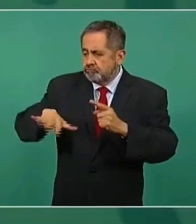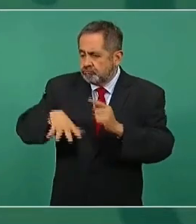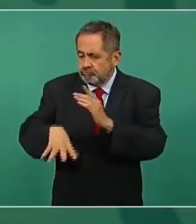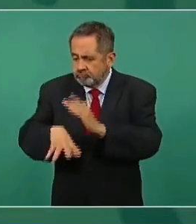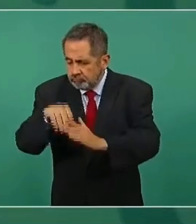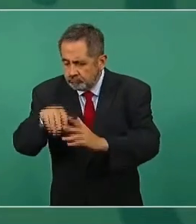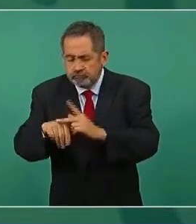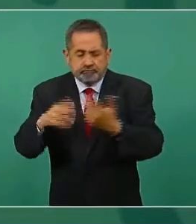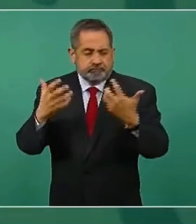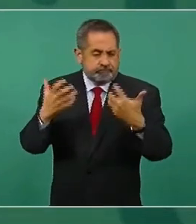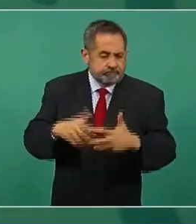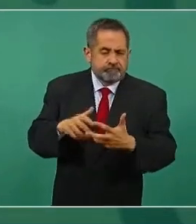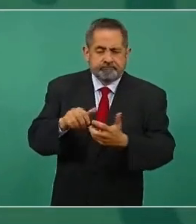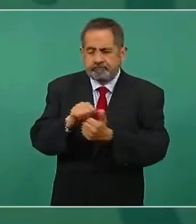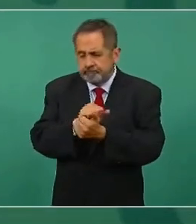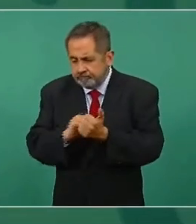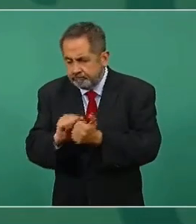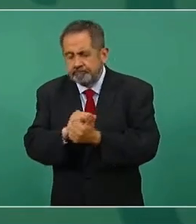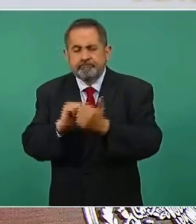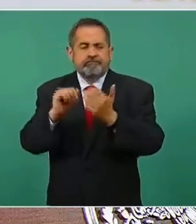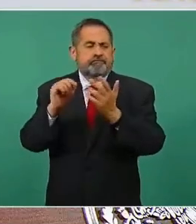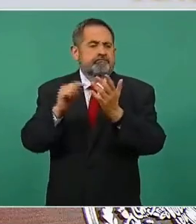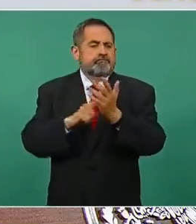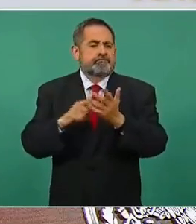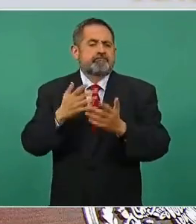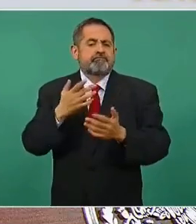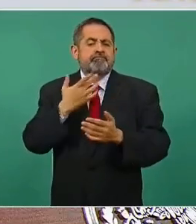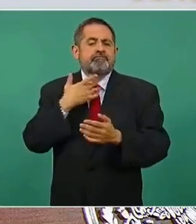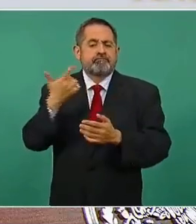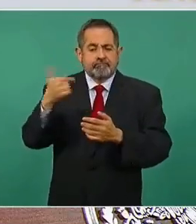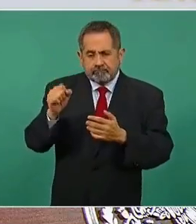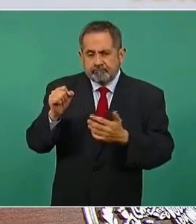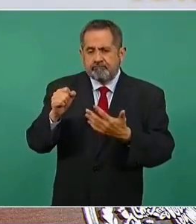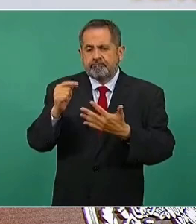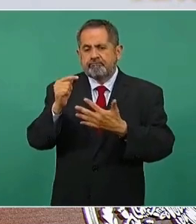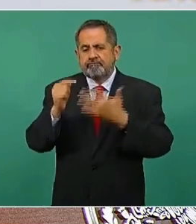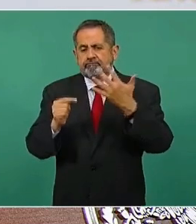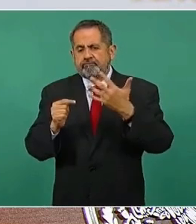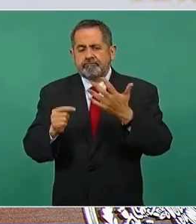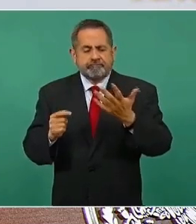que ver con producción, refinación, el gas,